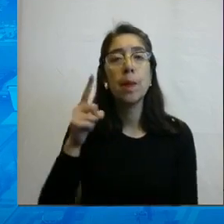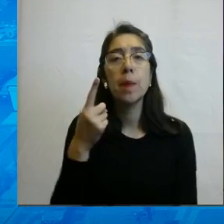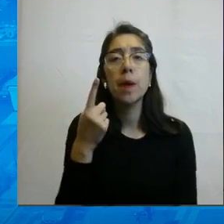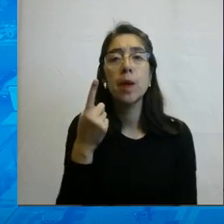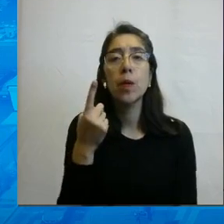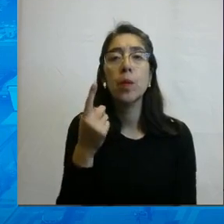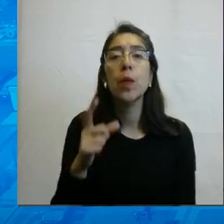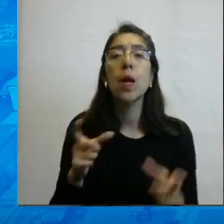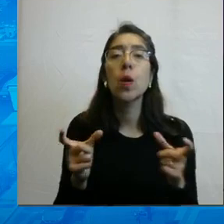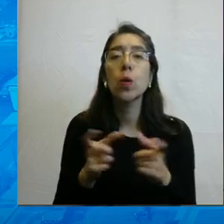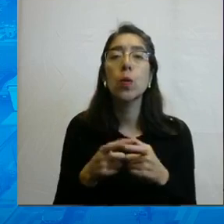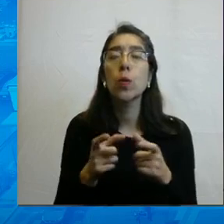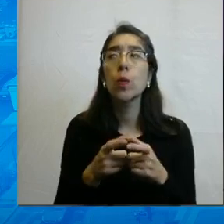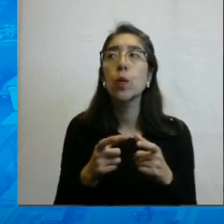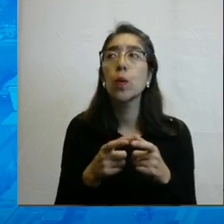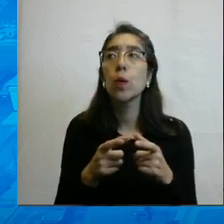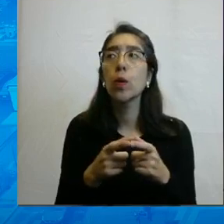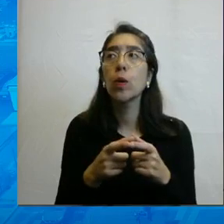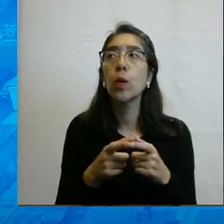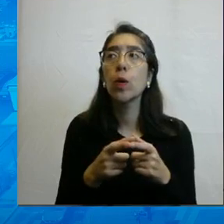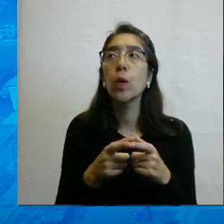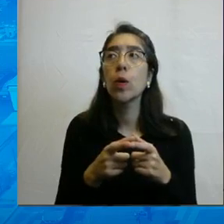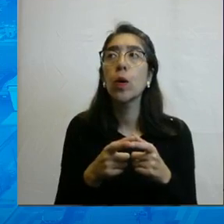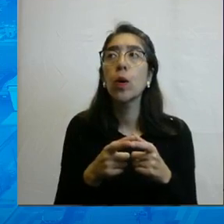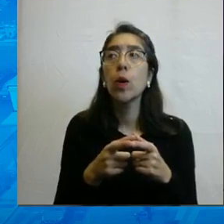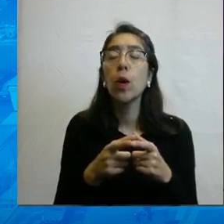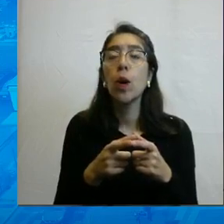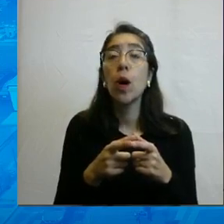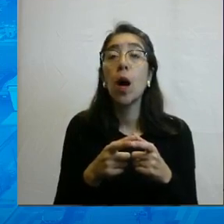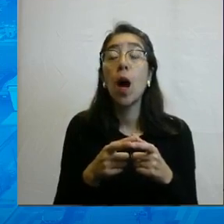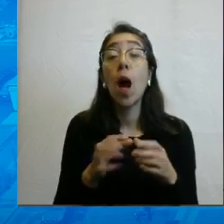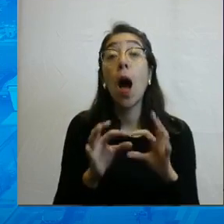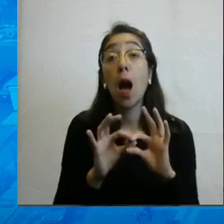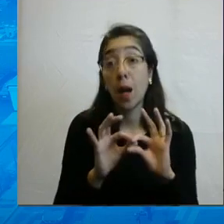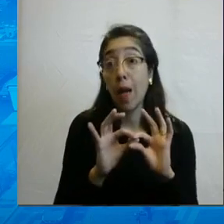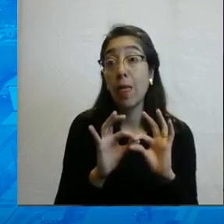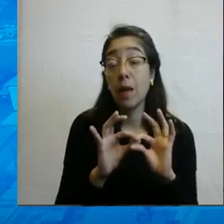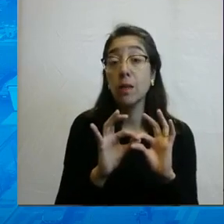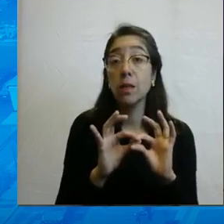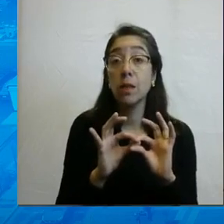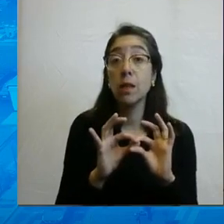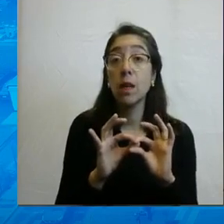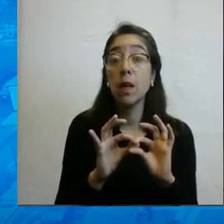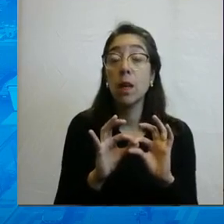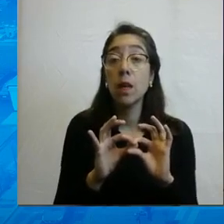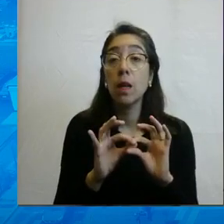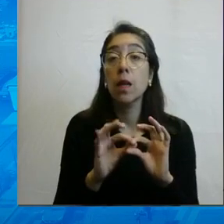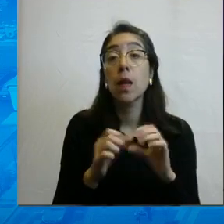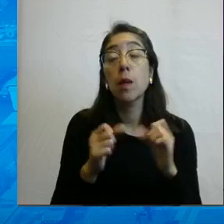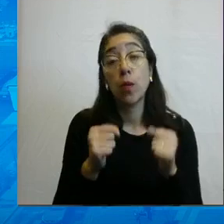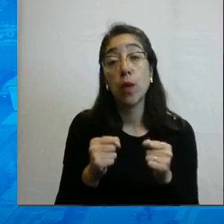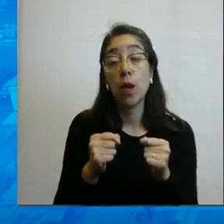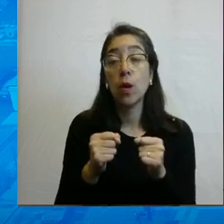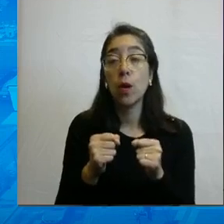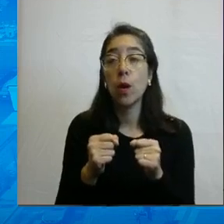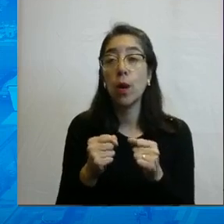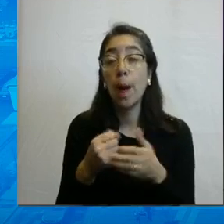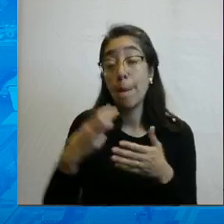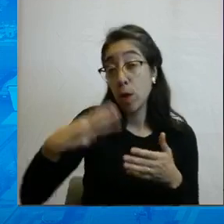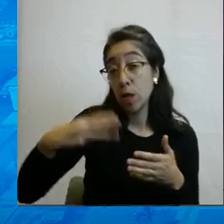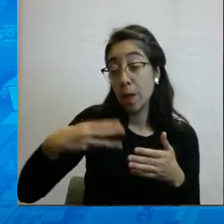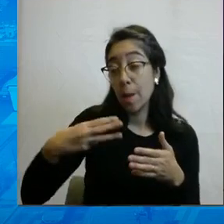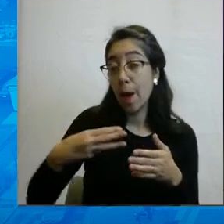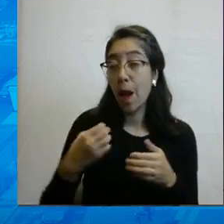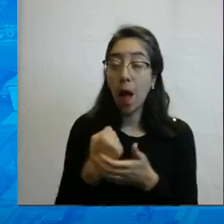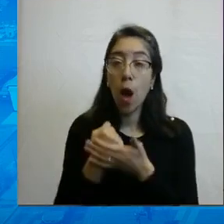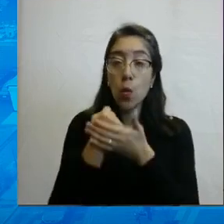haya la municipalidad haya prestado trabajadores, maestros, para que realizaran un radier en el contenedor de basura.